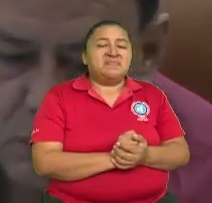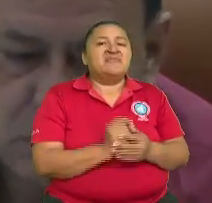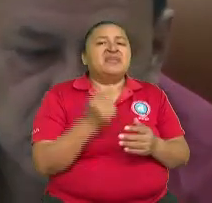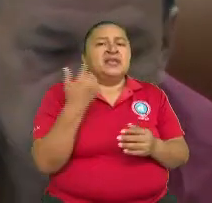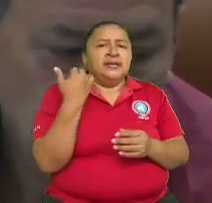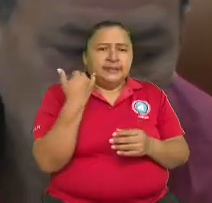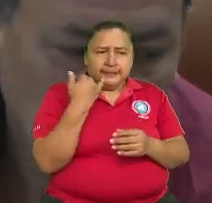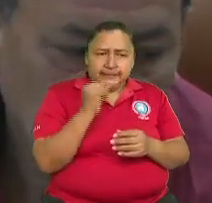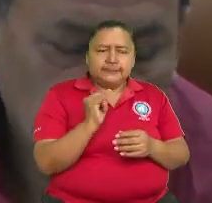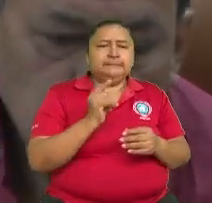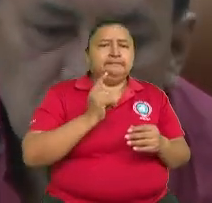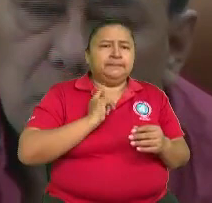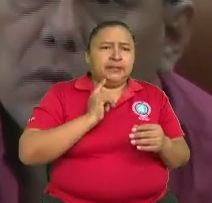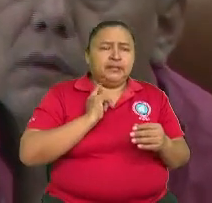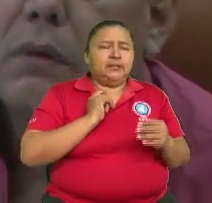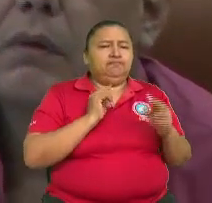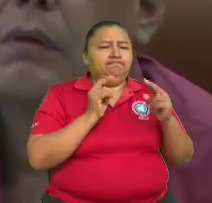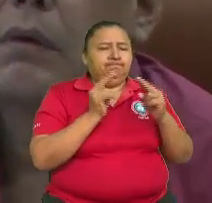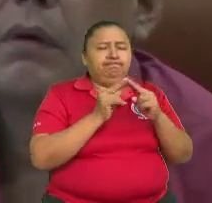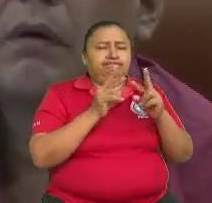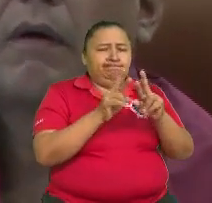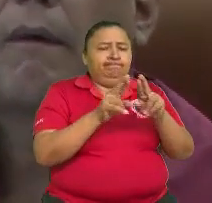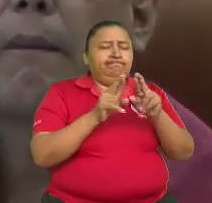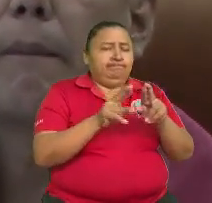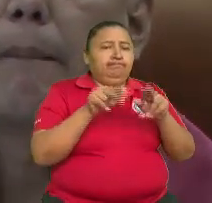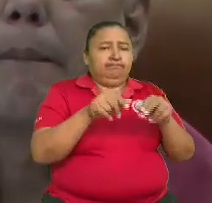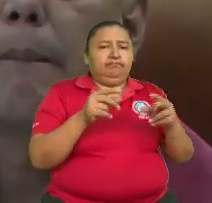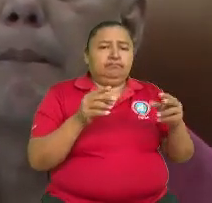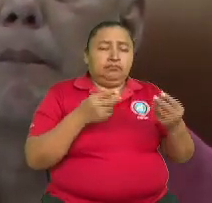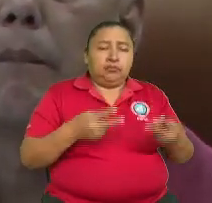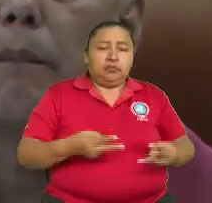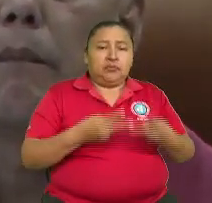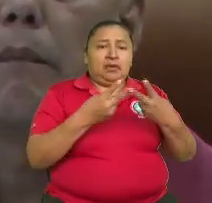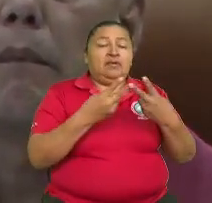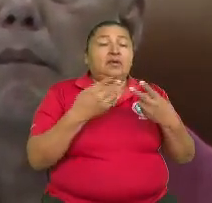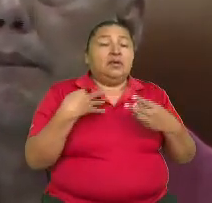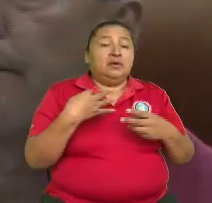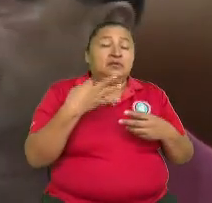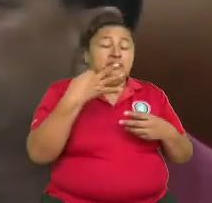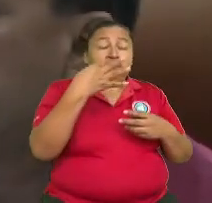indisolublemente vinculada con la vida y el futuro